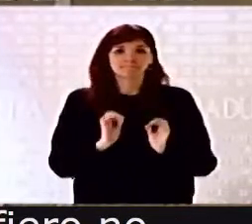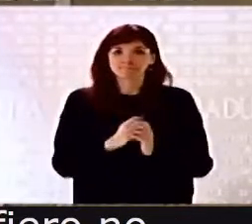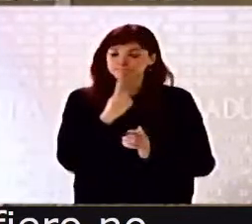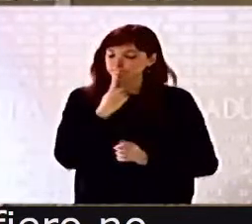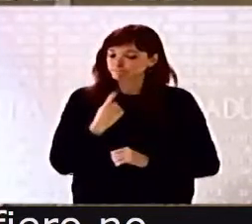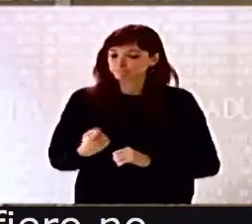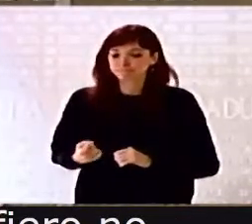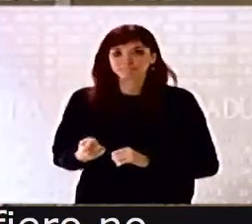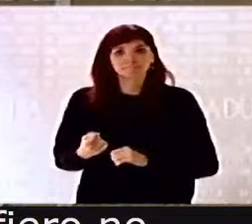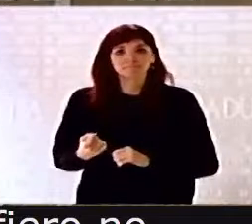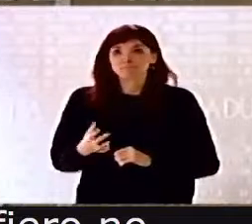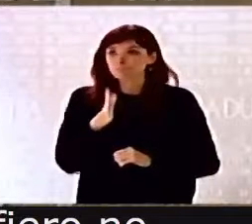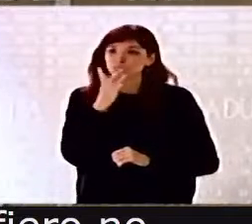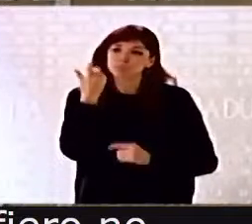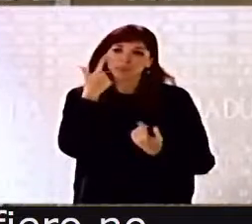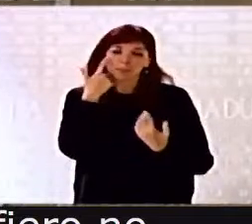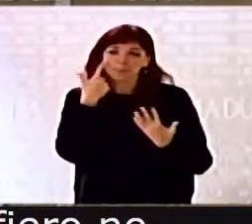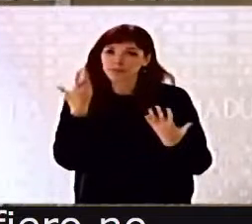mire,